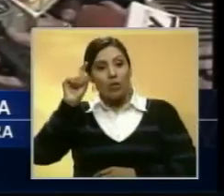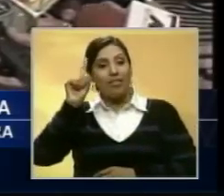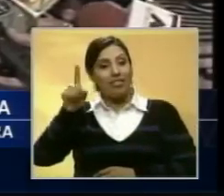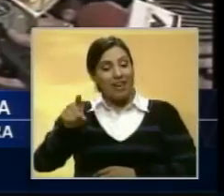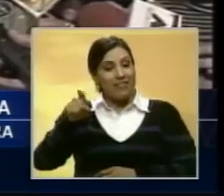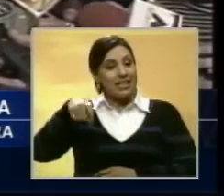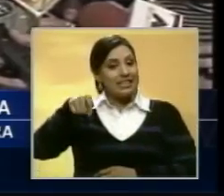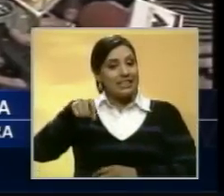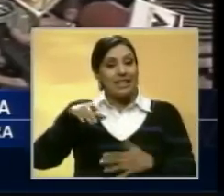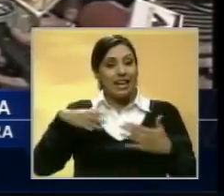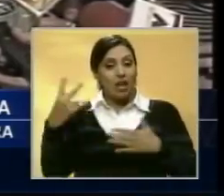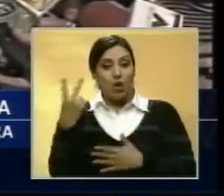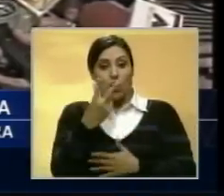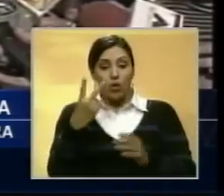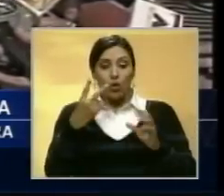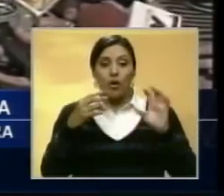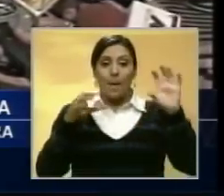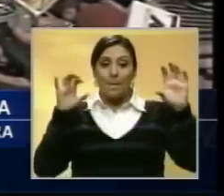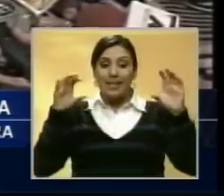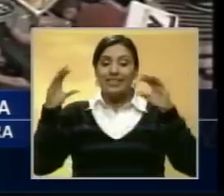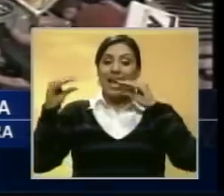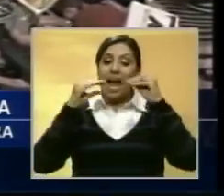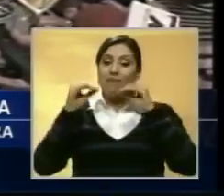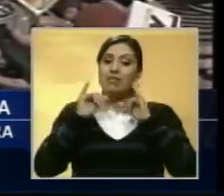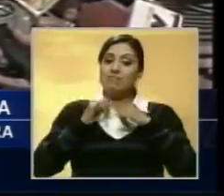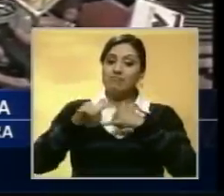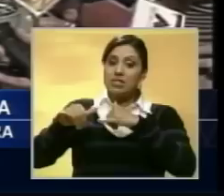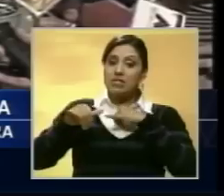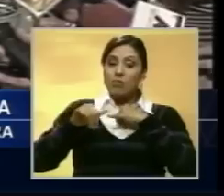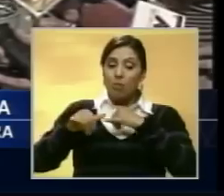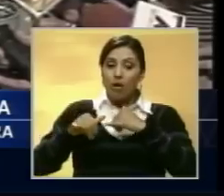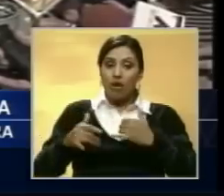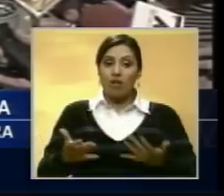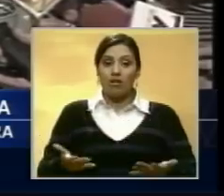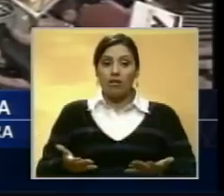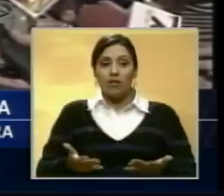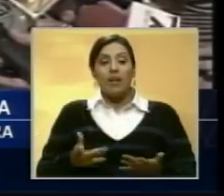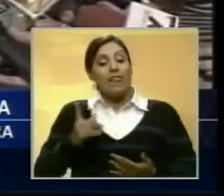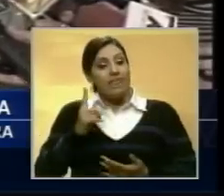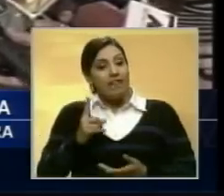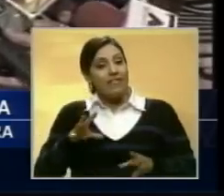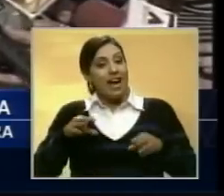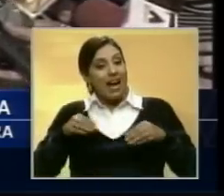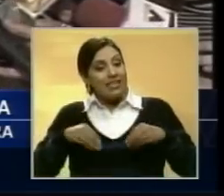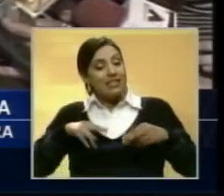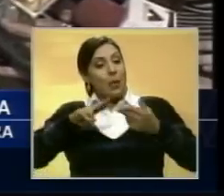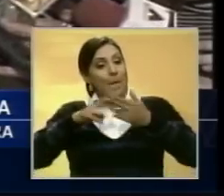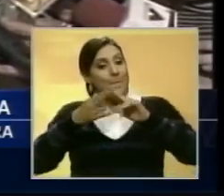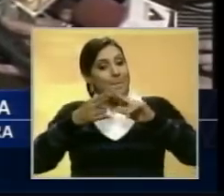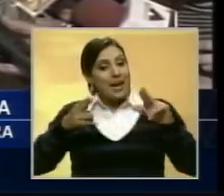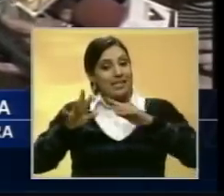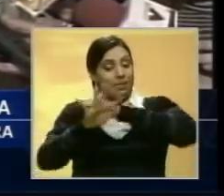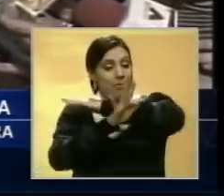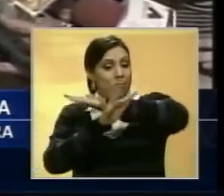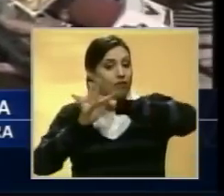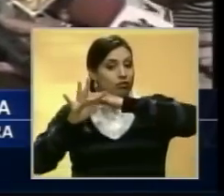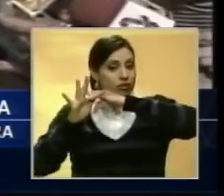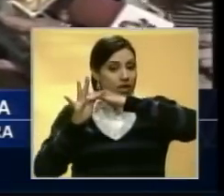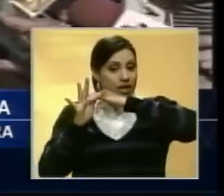que ambos hablemos en el mismo lenguaje. Requerimos la paz para la